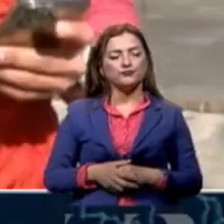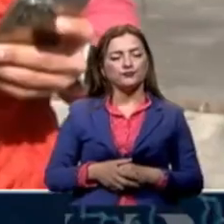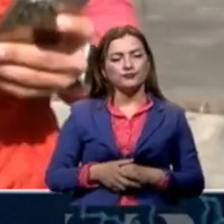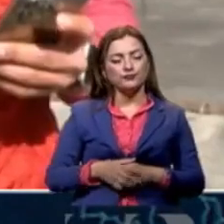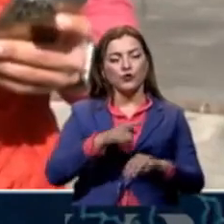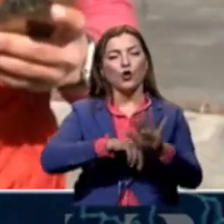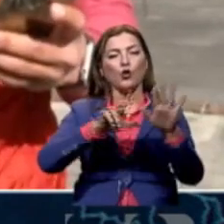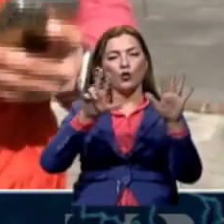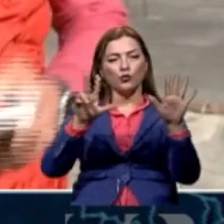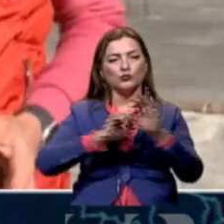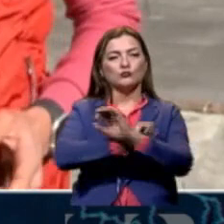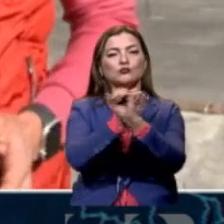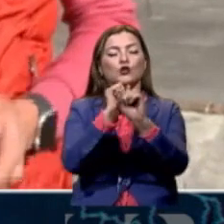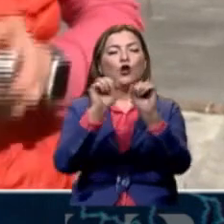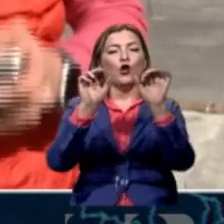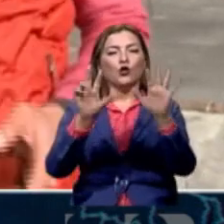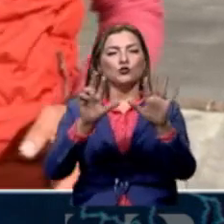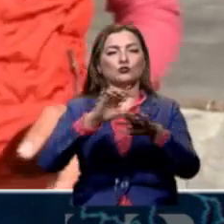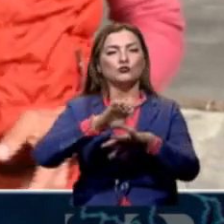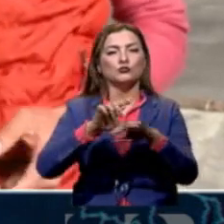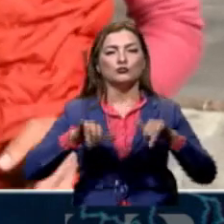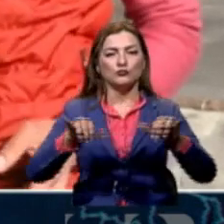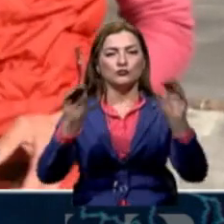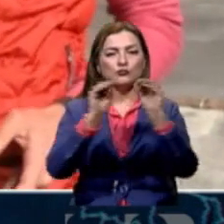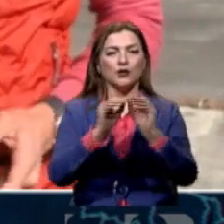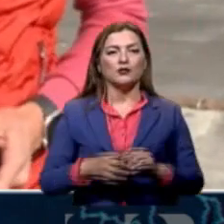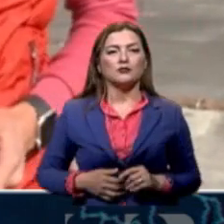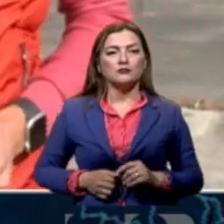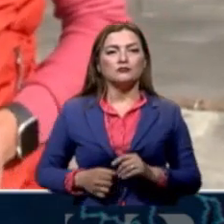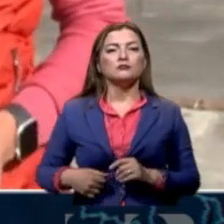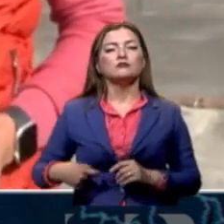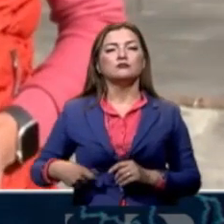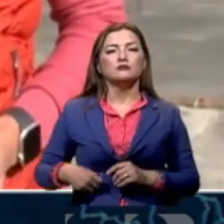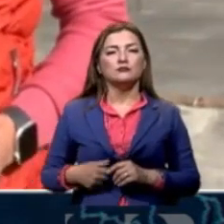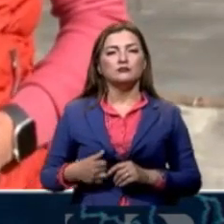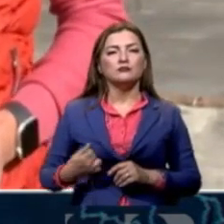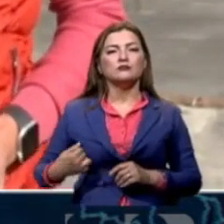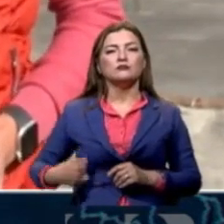compañera, siendo las 8 de la mañana con 8 minutos. Regresamos a estudios. Muy buenos días. Gracias, Juan Miguel, por el reporte.